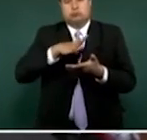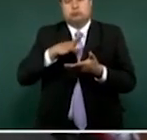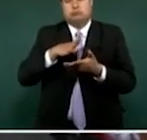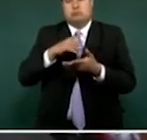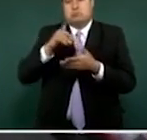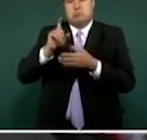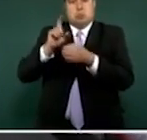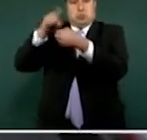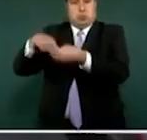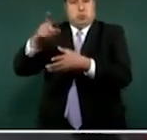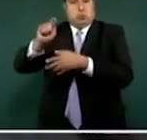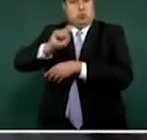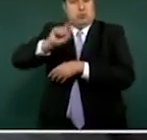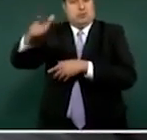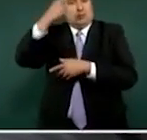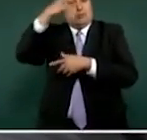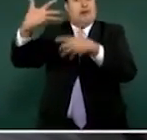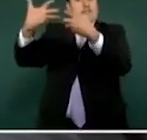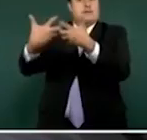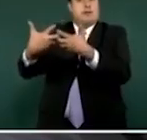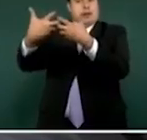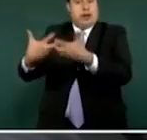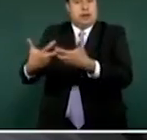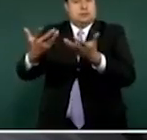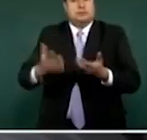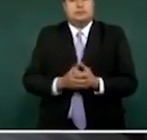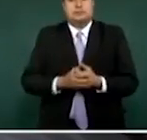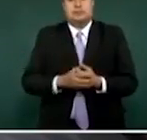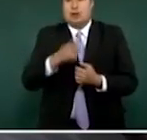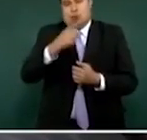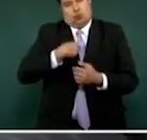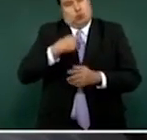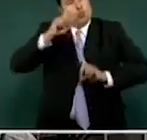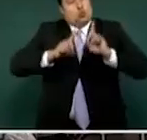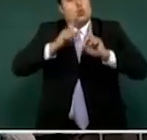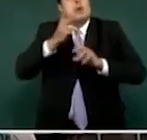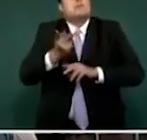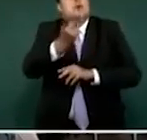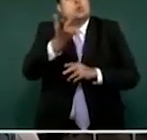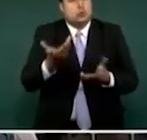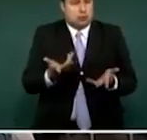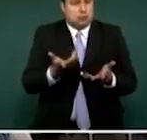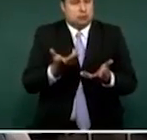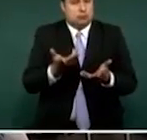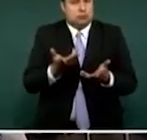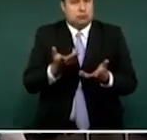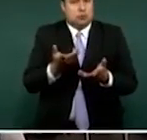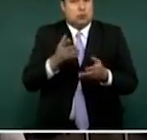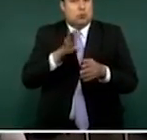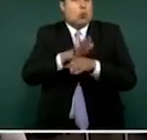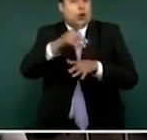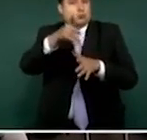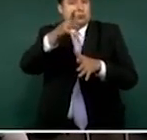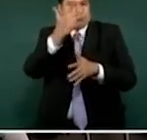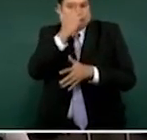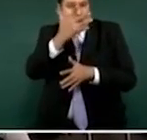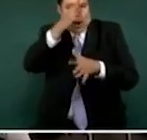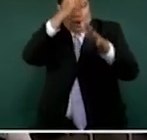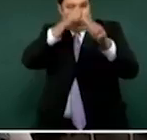sistema profesional para las empresas. Entonces, esa es la pregunta de cuál va a ser la, sí, digamos, el compromiso.